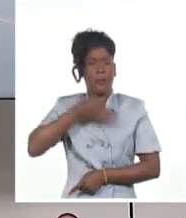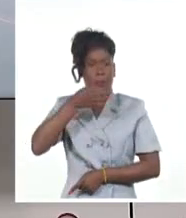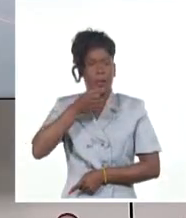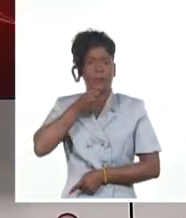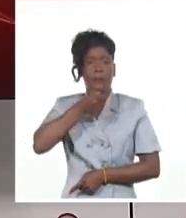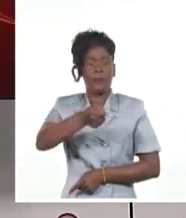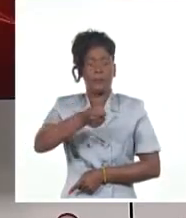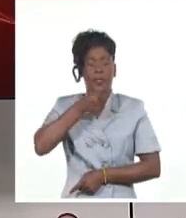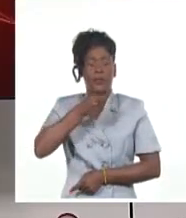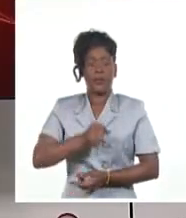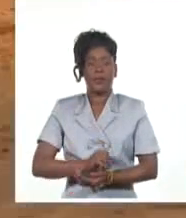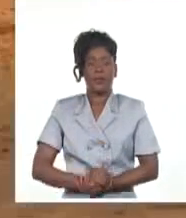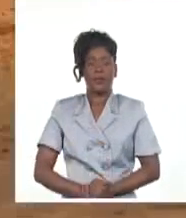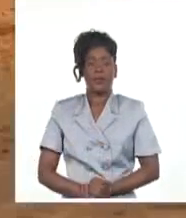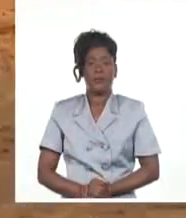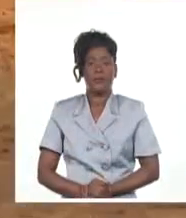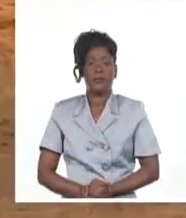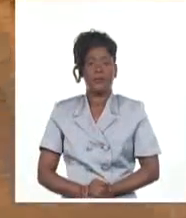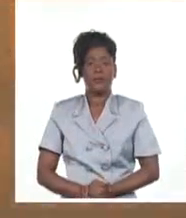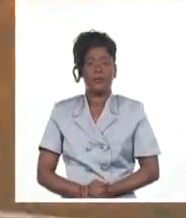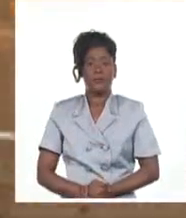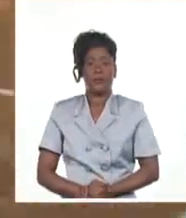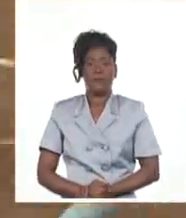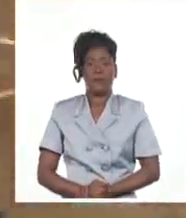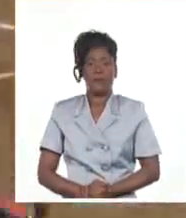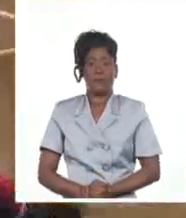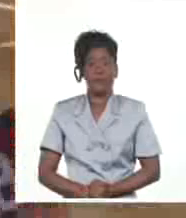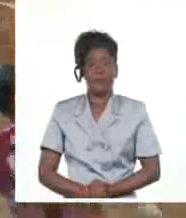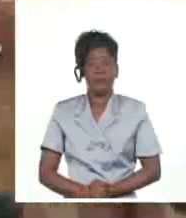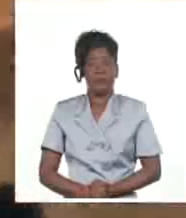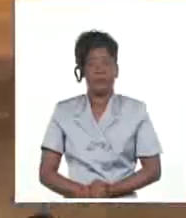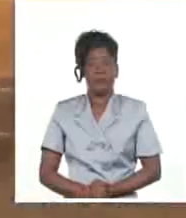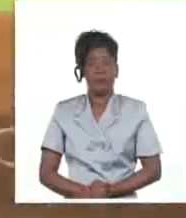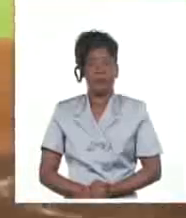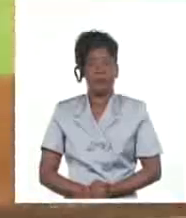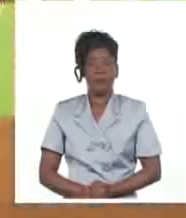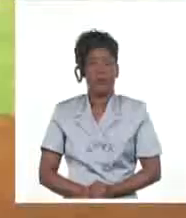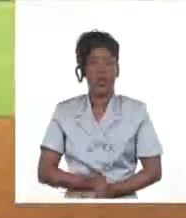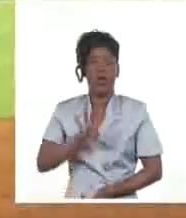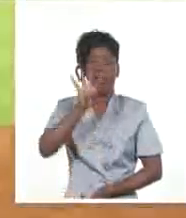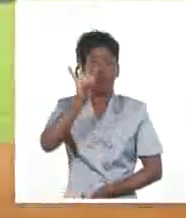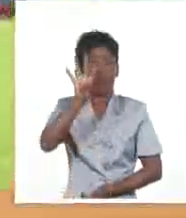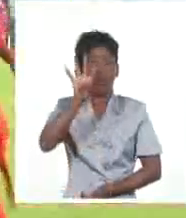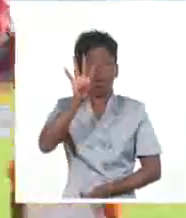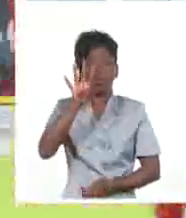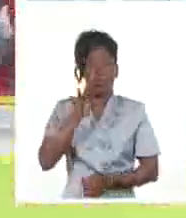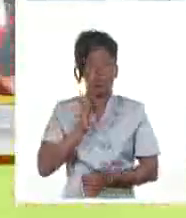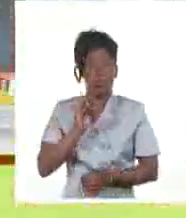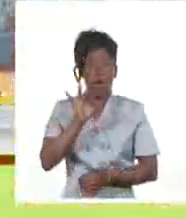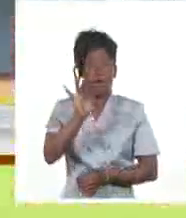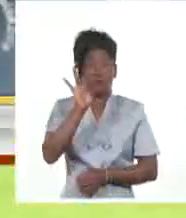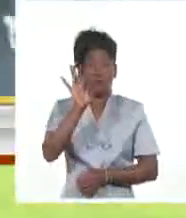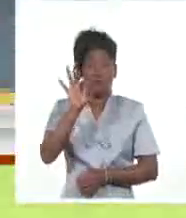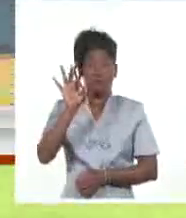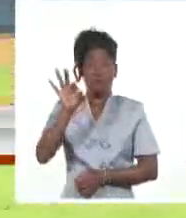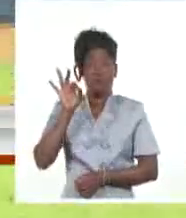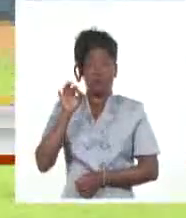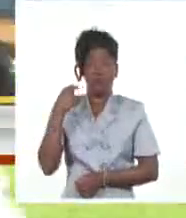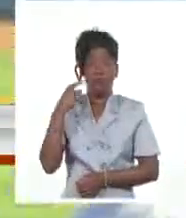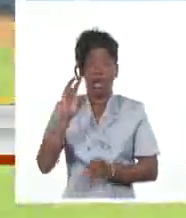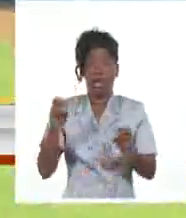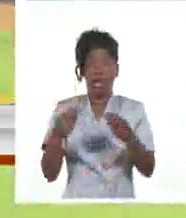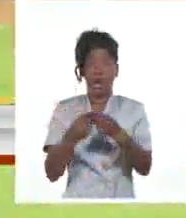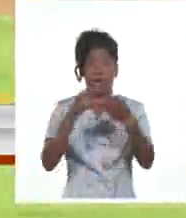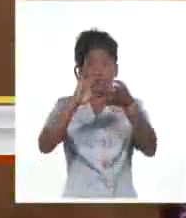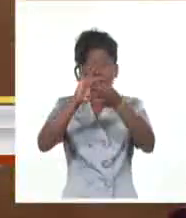Gato nos trae los detalles. El certamen, que otorga 4 boletos para el Mundial de Nueva Zelanda y 5 para los Juegos Centroamericanos y del Caribe